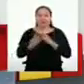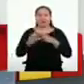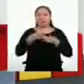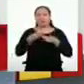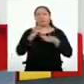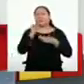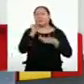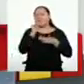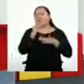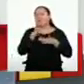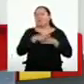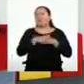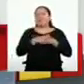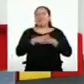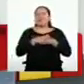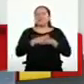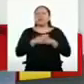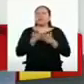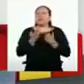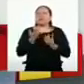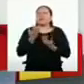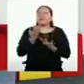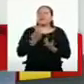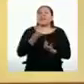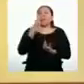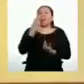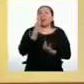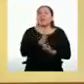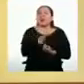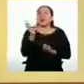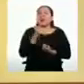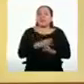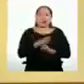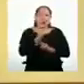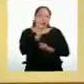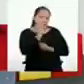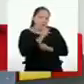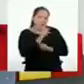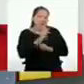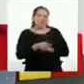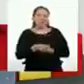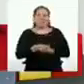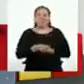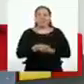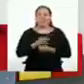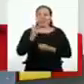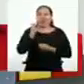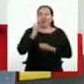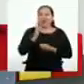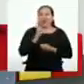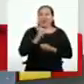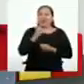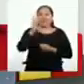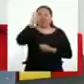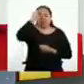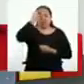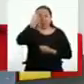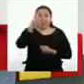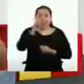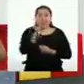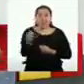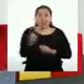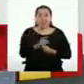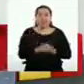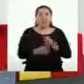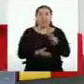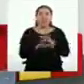un poco diurético para mí. Tengo que ir al baño. Está bien, Rodrigo. Ok. Muchachos, chicos y chicas,